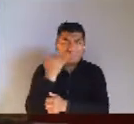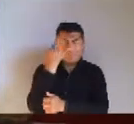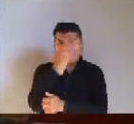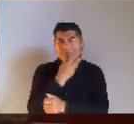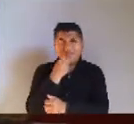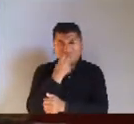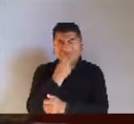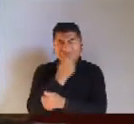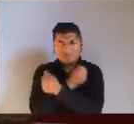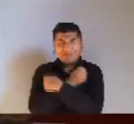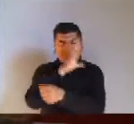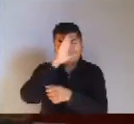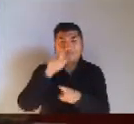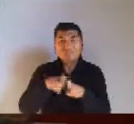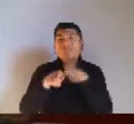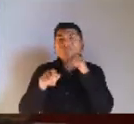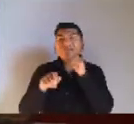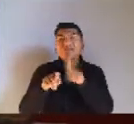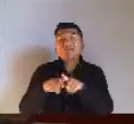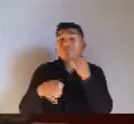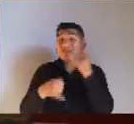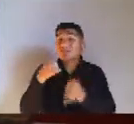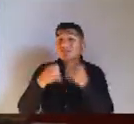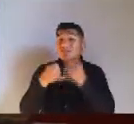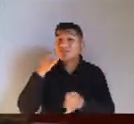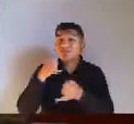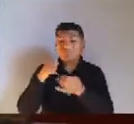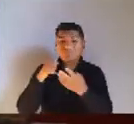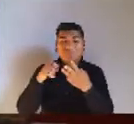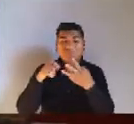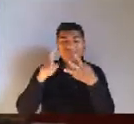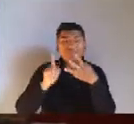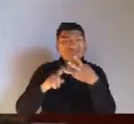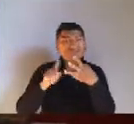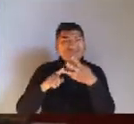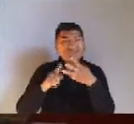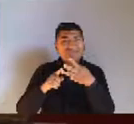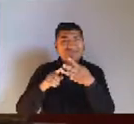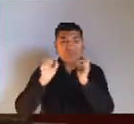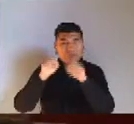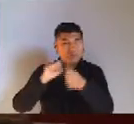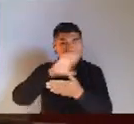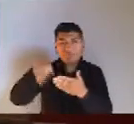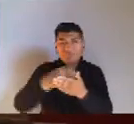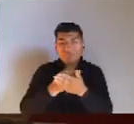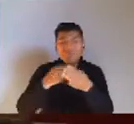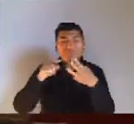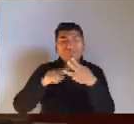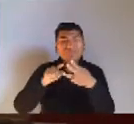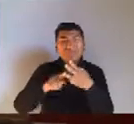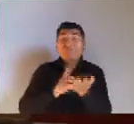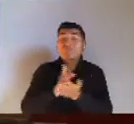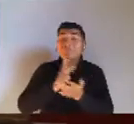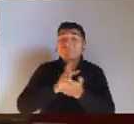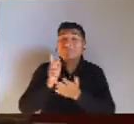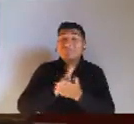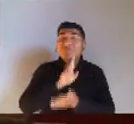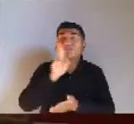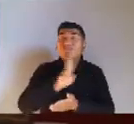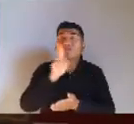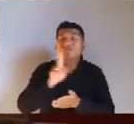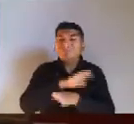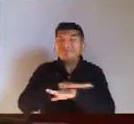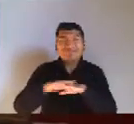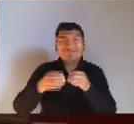Qué lindo, queridos hermanos. Y el último, aquel que realmente conquista todo, aquel que realmente es el instrumento que no